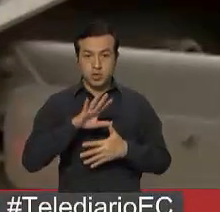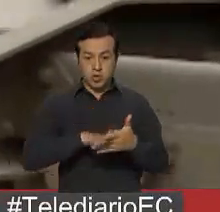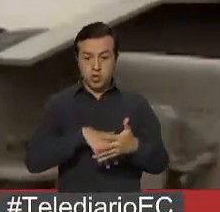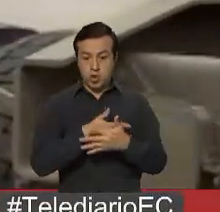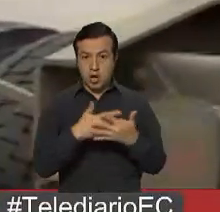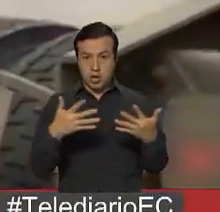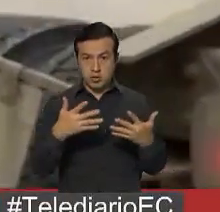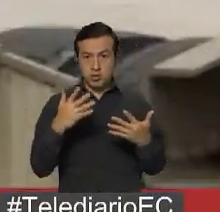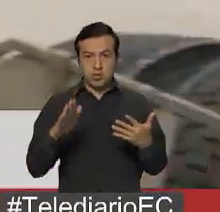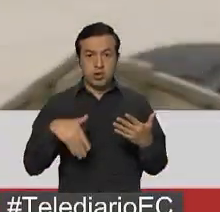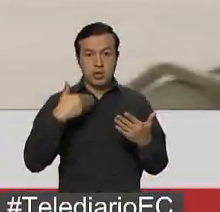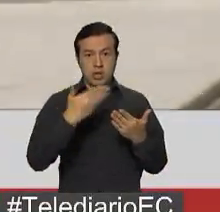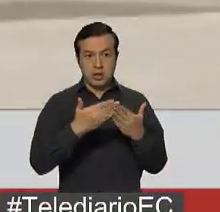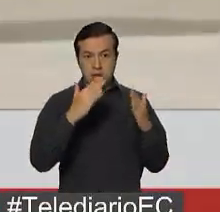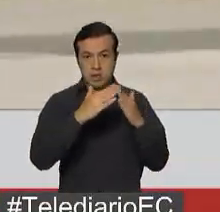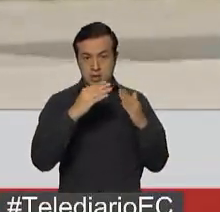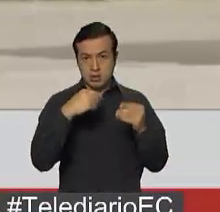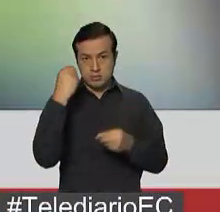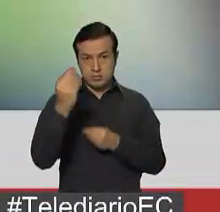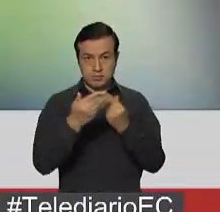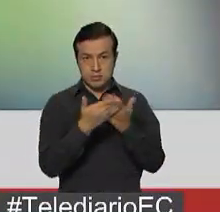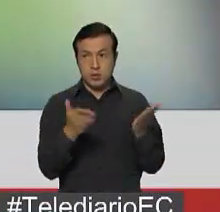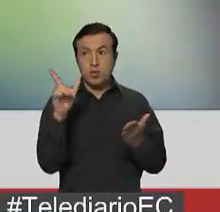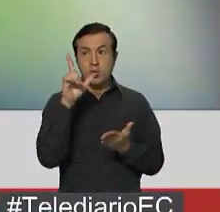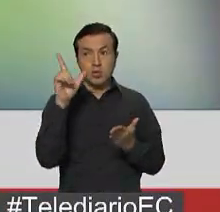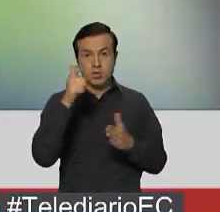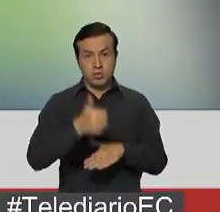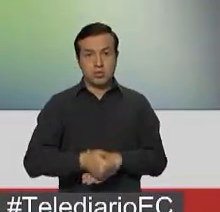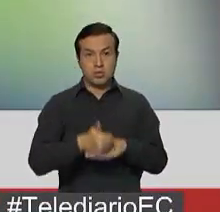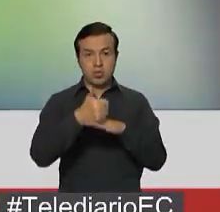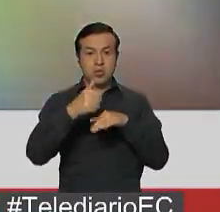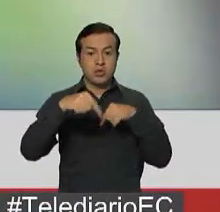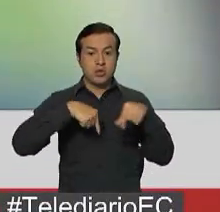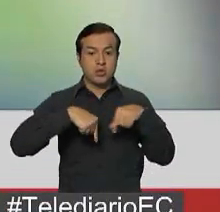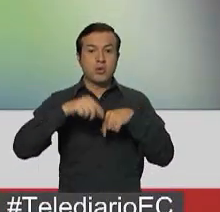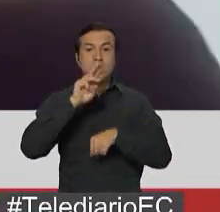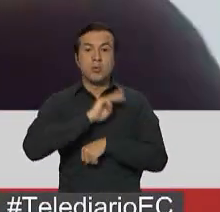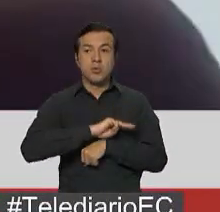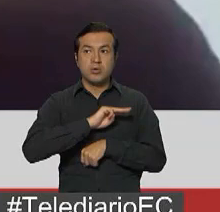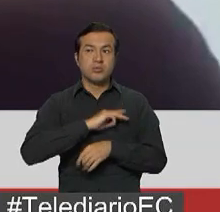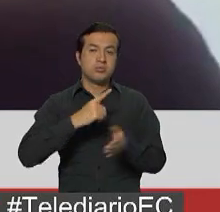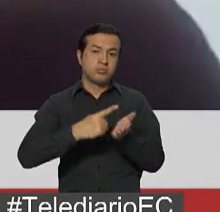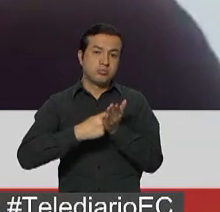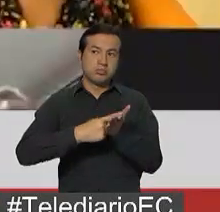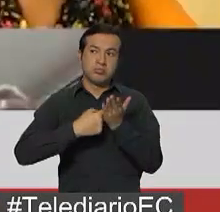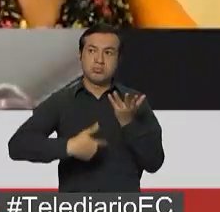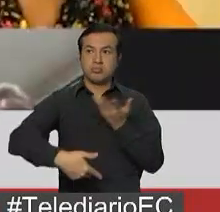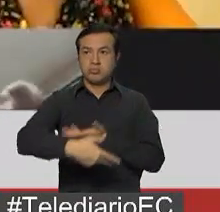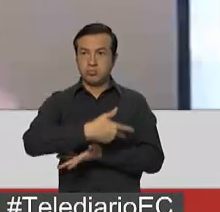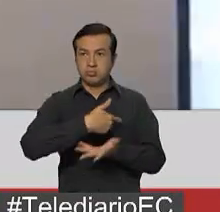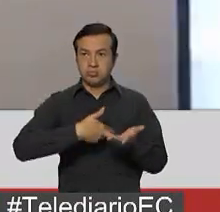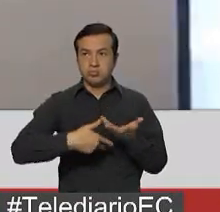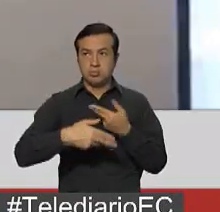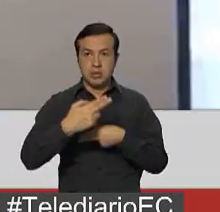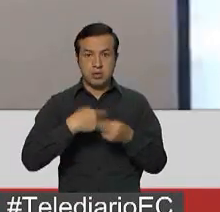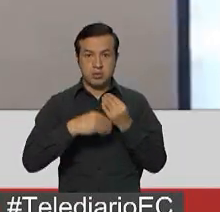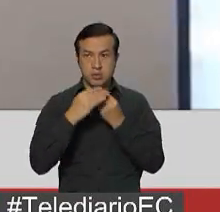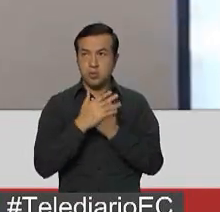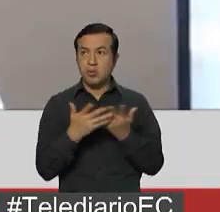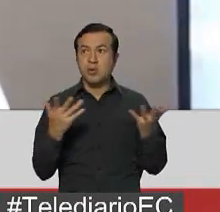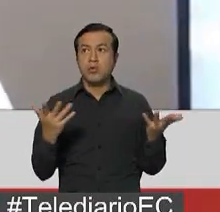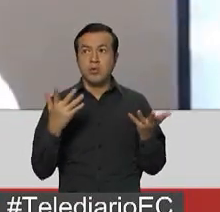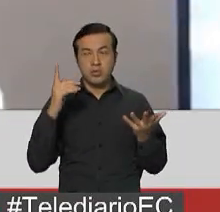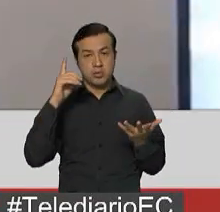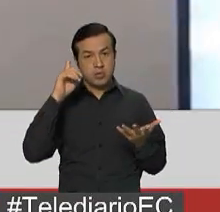para entregas a domicilio a partir de este lunes la autoridad de tránsito municipal se reunió con los representantes del sector comercial para